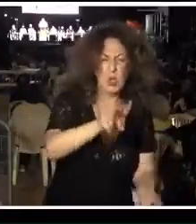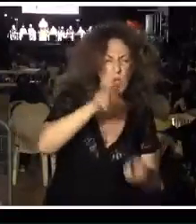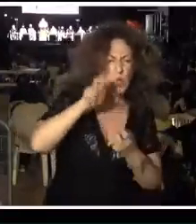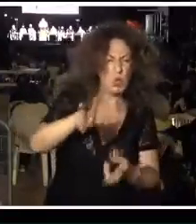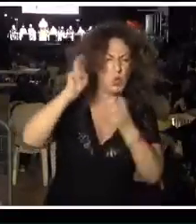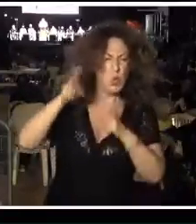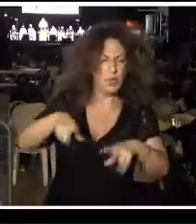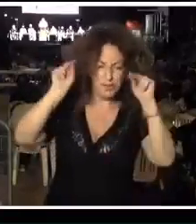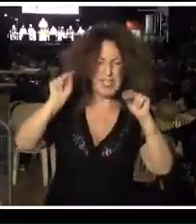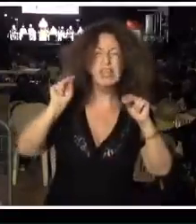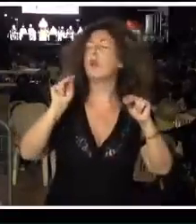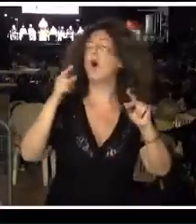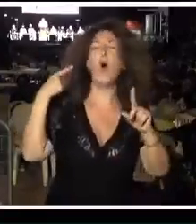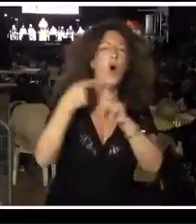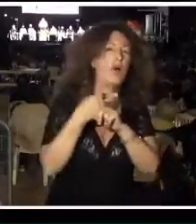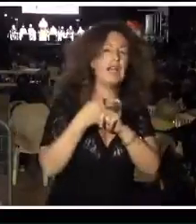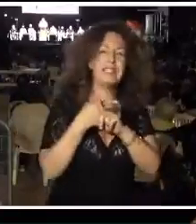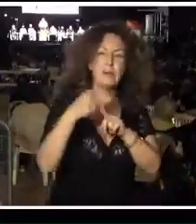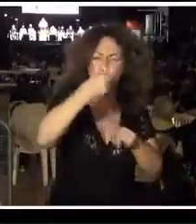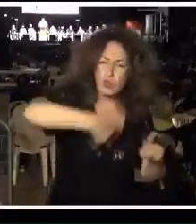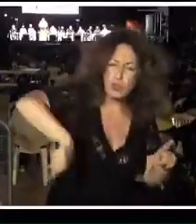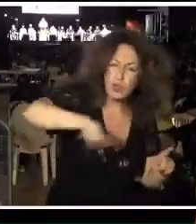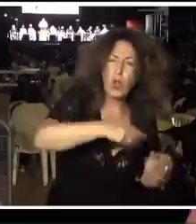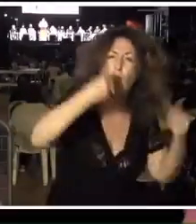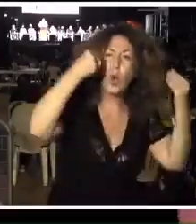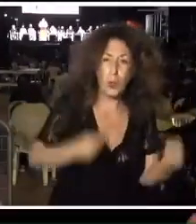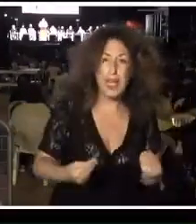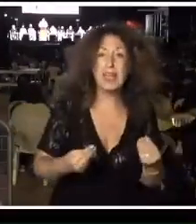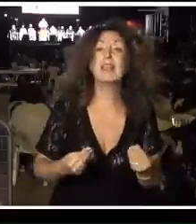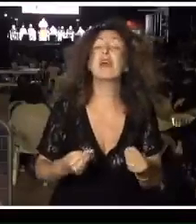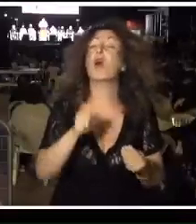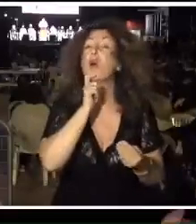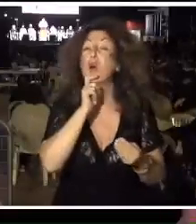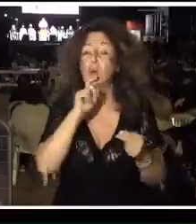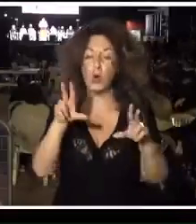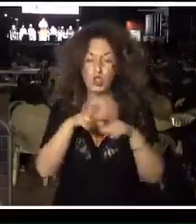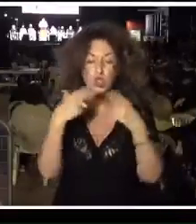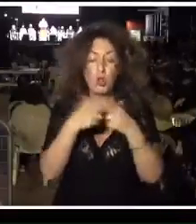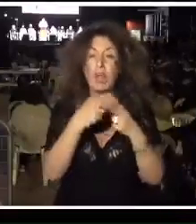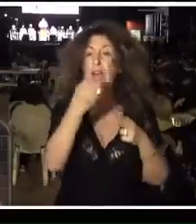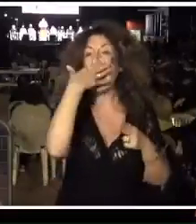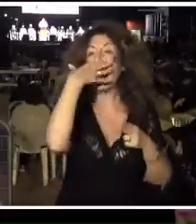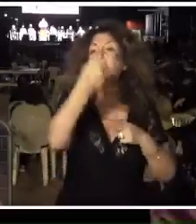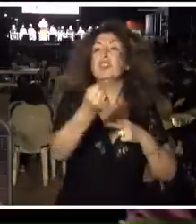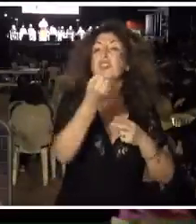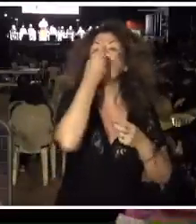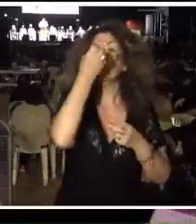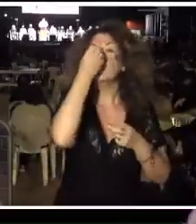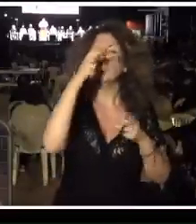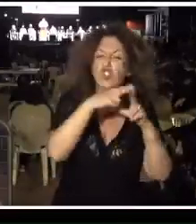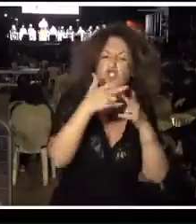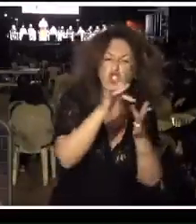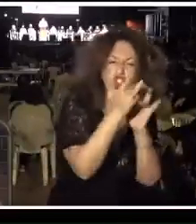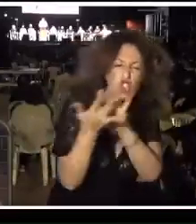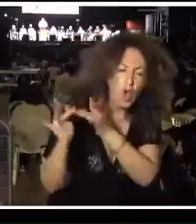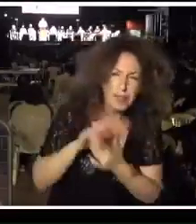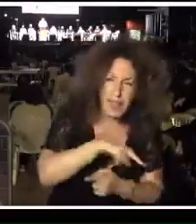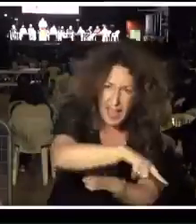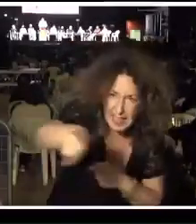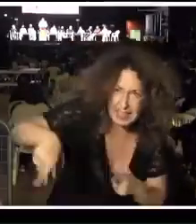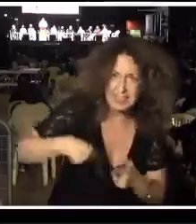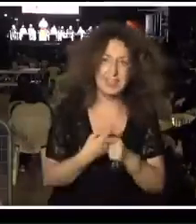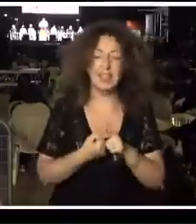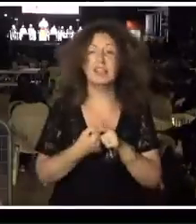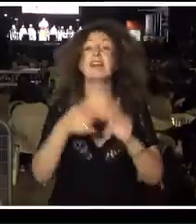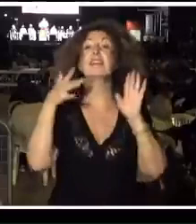defiendan el bien común. Sociedades socialistas. No es aceptable que la comunidad internacional, en